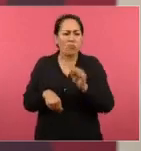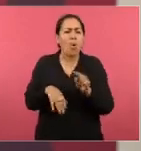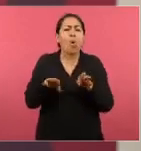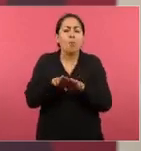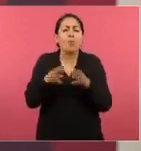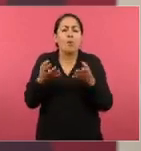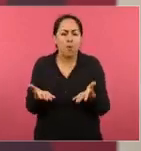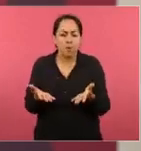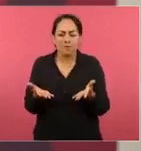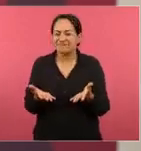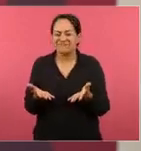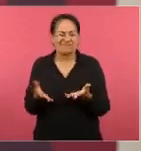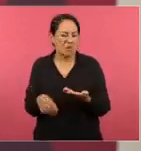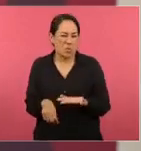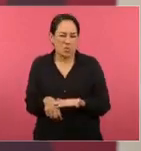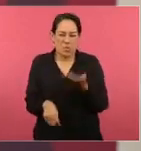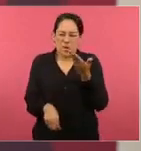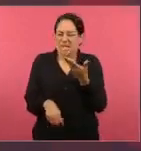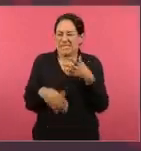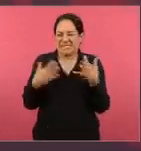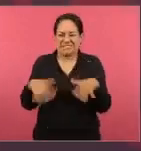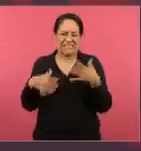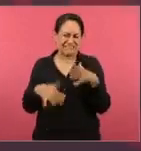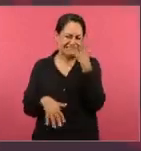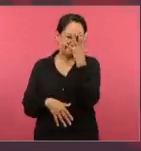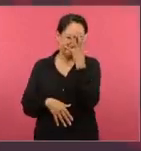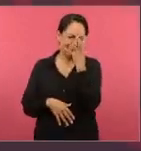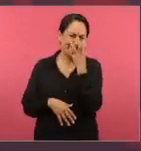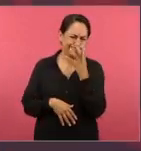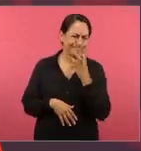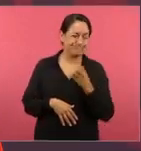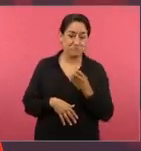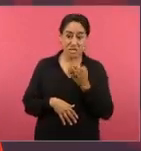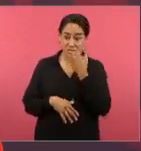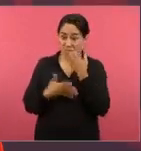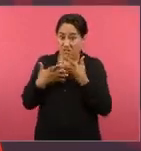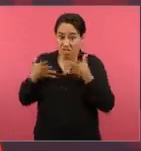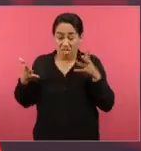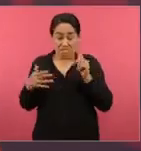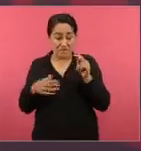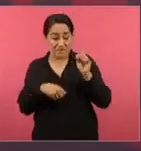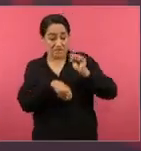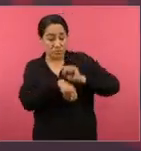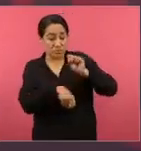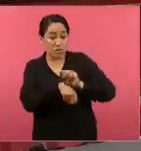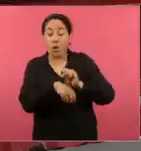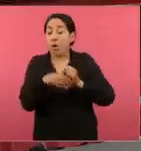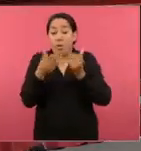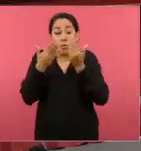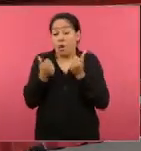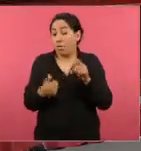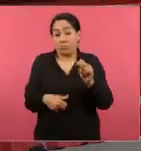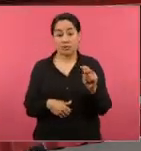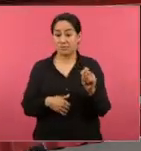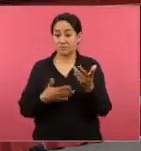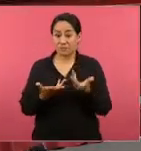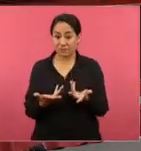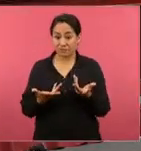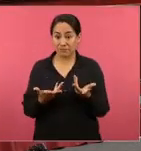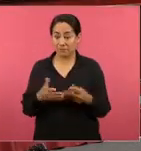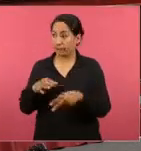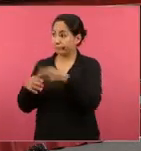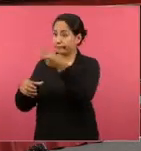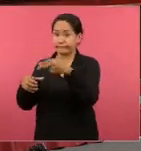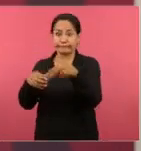verdaderamente triste, porque son telesecundarias sin teles. Son telesecundarias en espacios donde a veces no